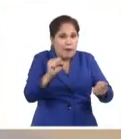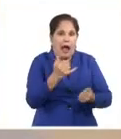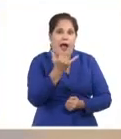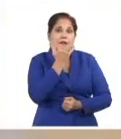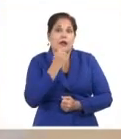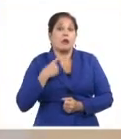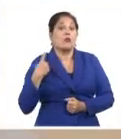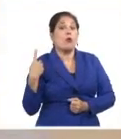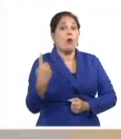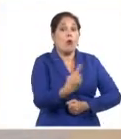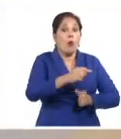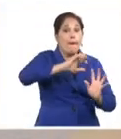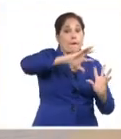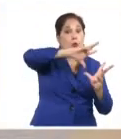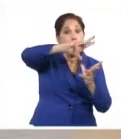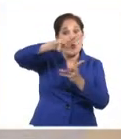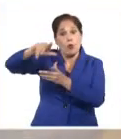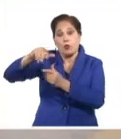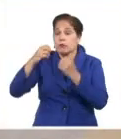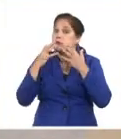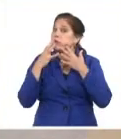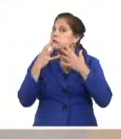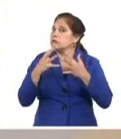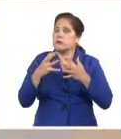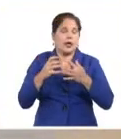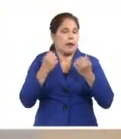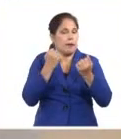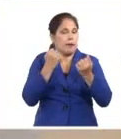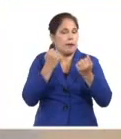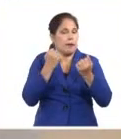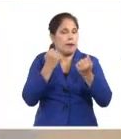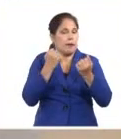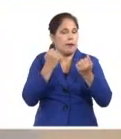colateral sería la vida de la humanidad. Fin de la cita.